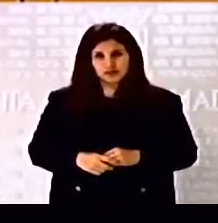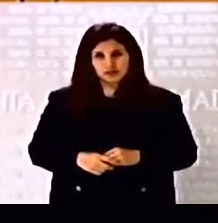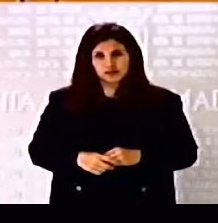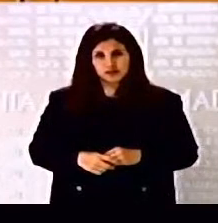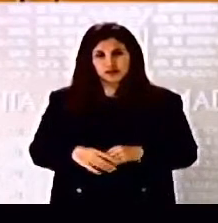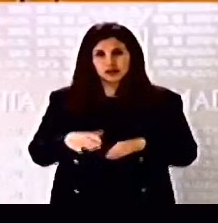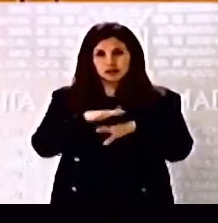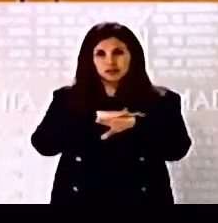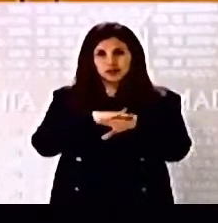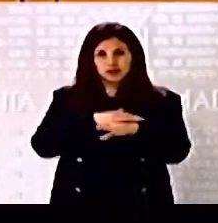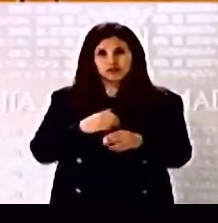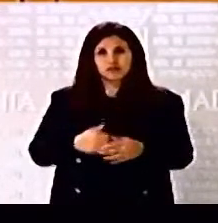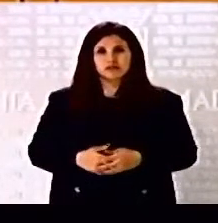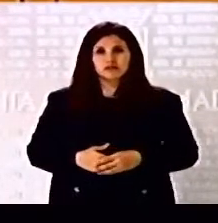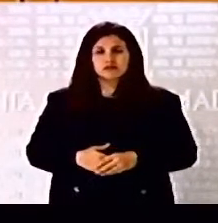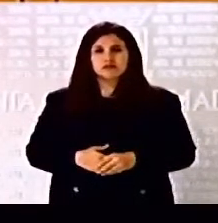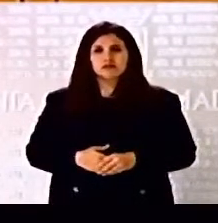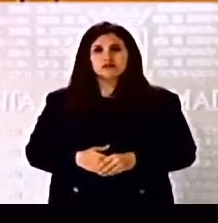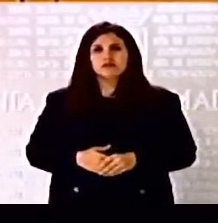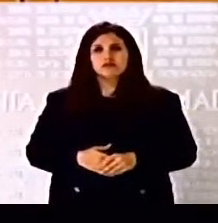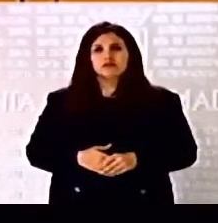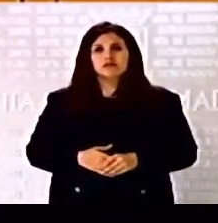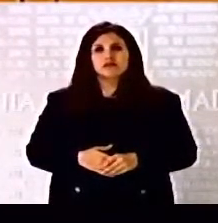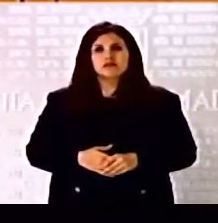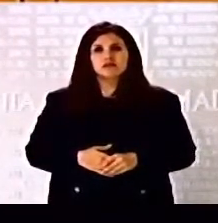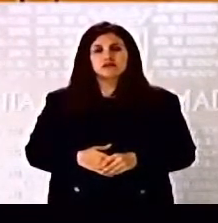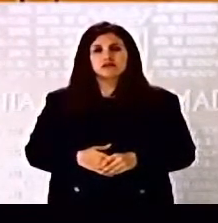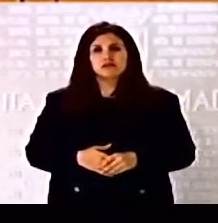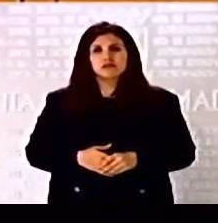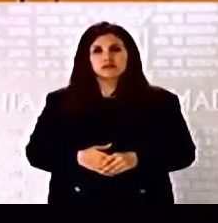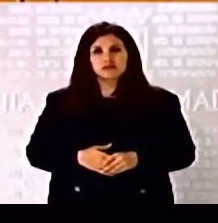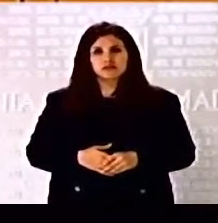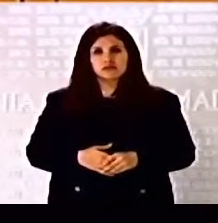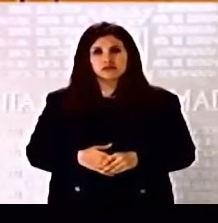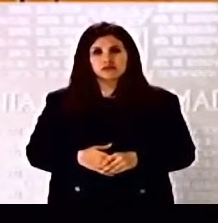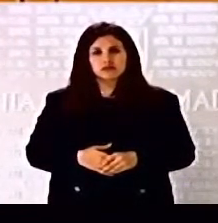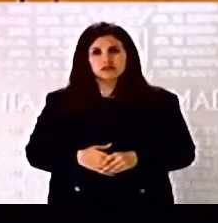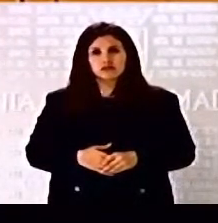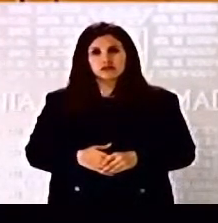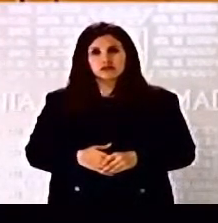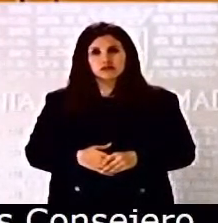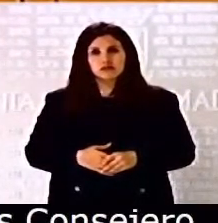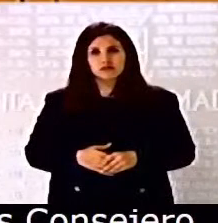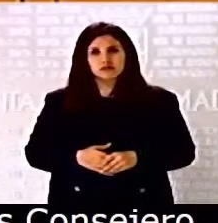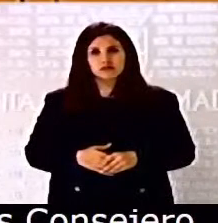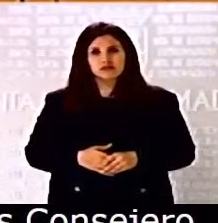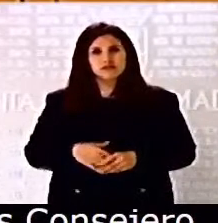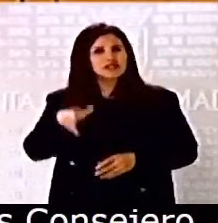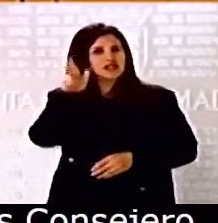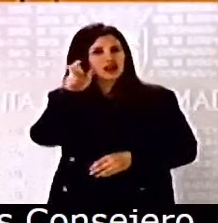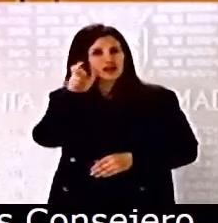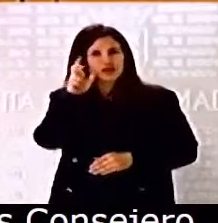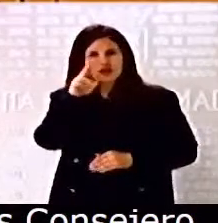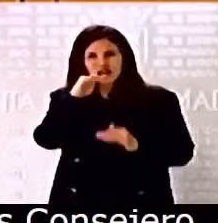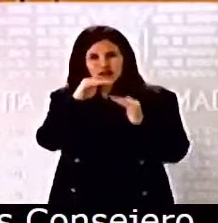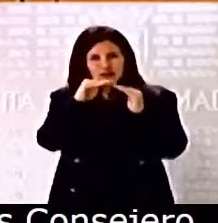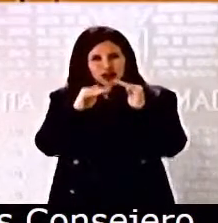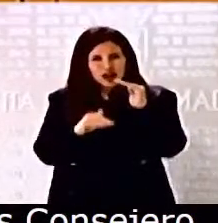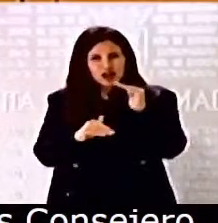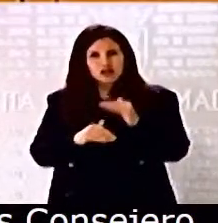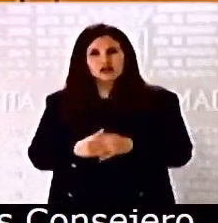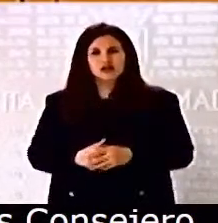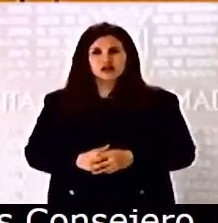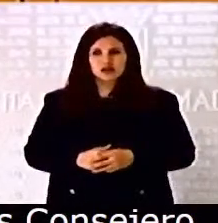Disculpa, pensaba que lo tenía abierto. Buenas tardes, consejero. Hablaba antes de 3.342 citas para